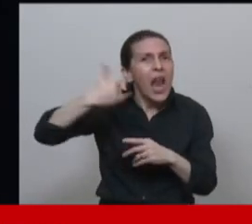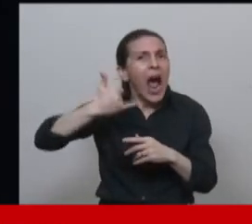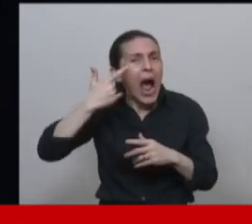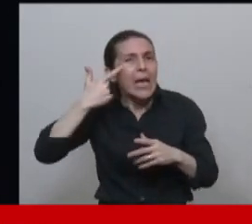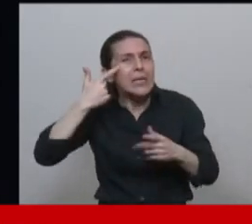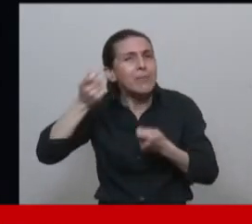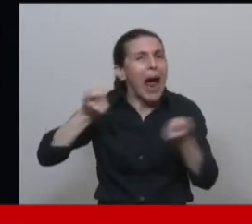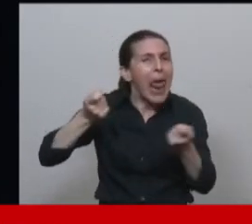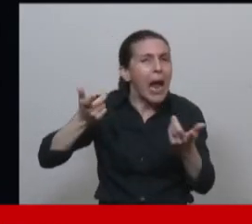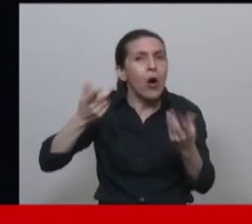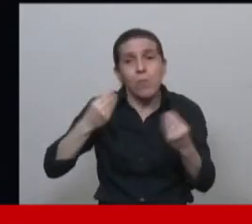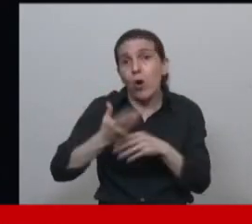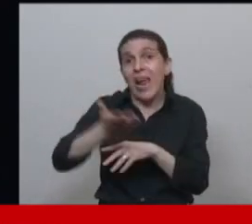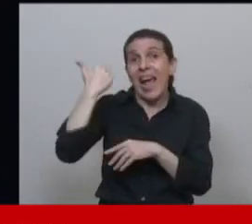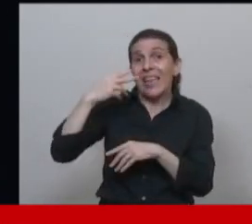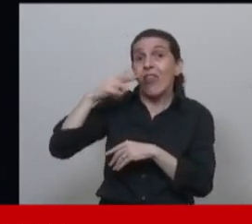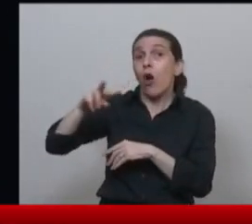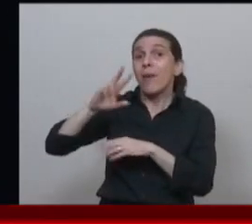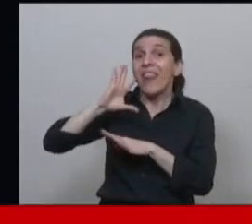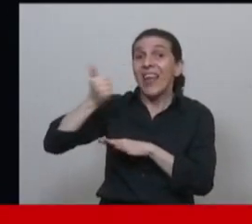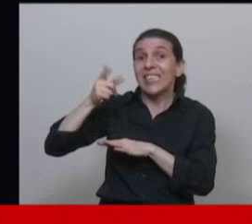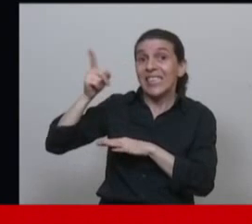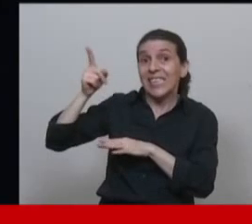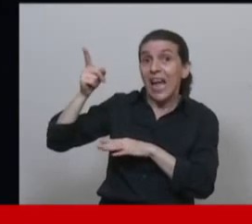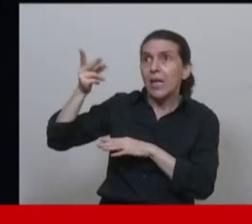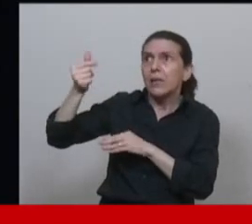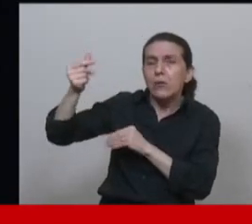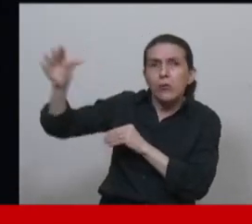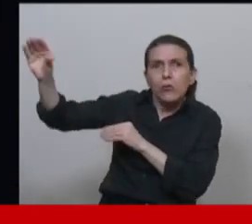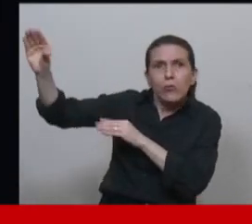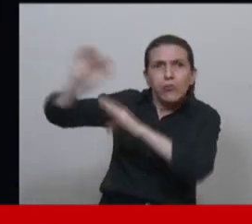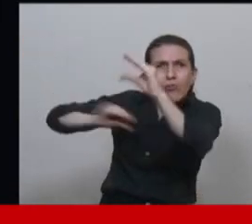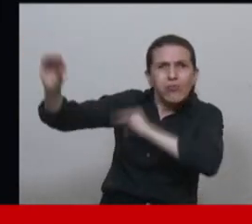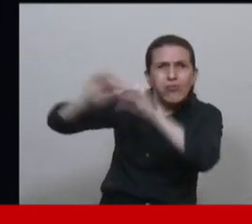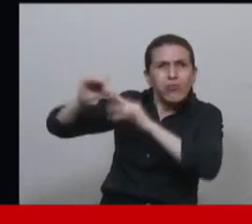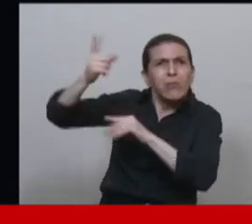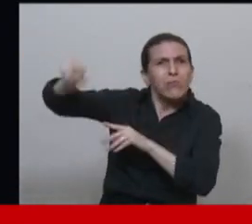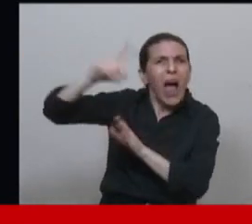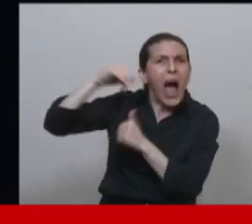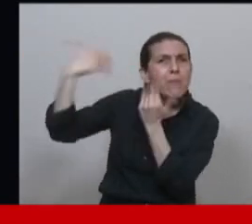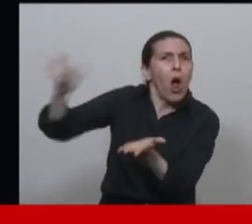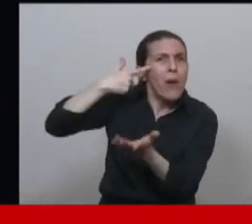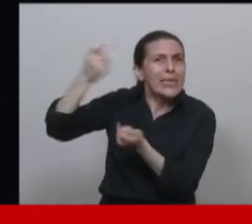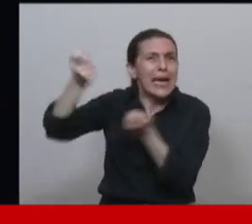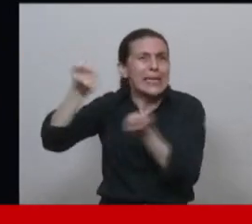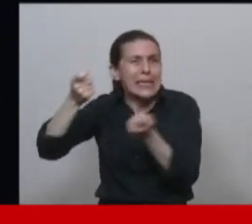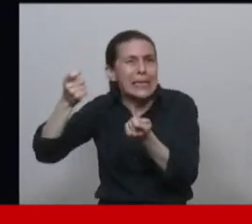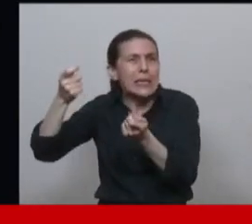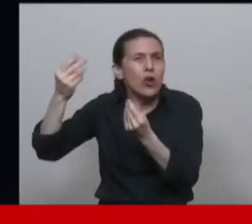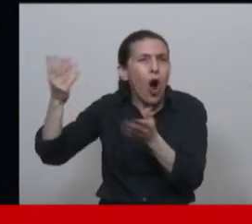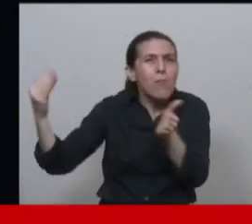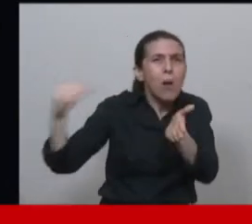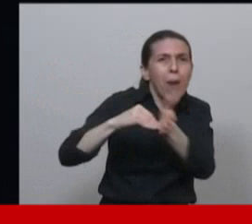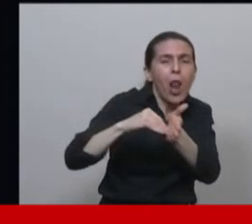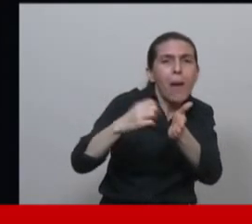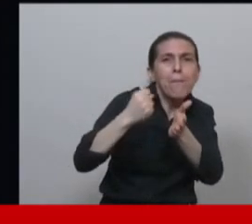Argentina, que es que habían entrado desde el año 2016 capitales especulativos a instrumentos en pesos, como